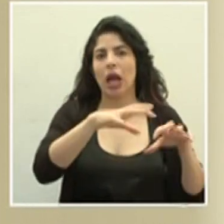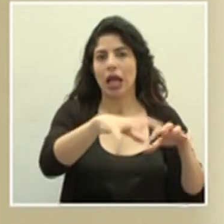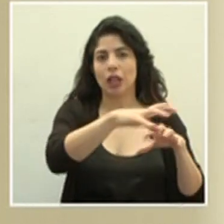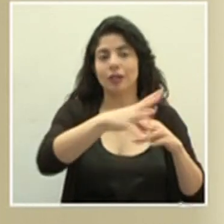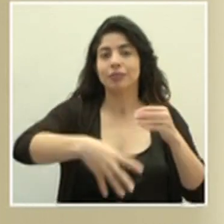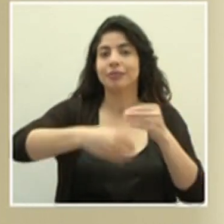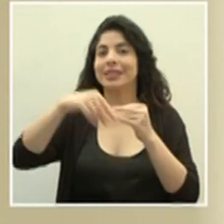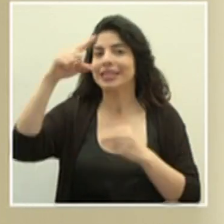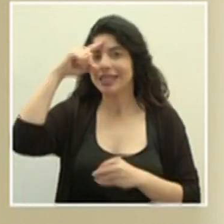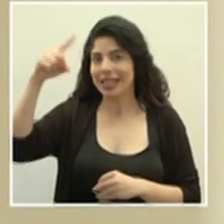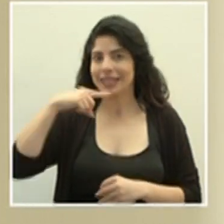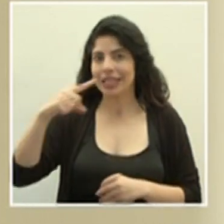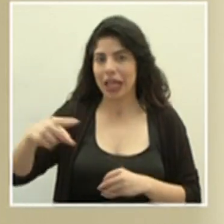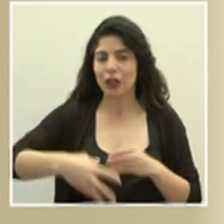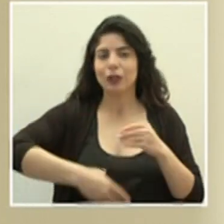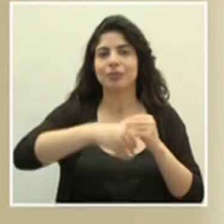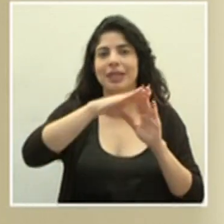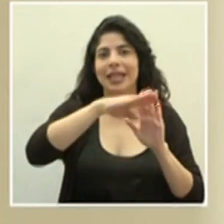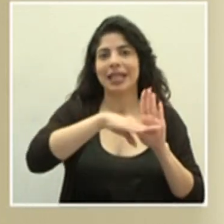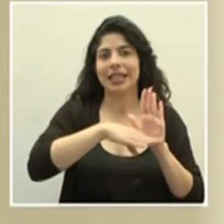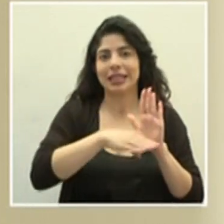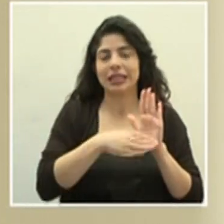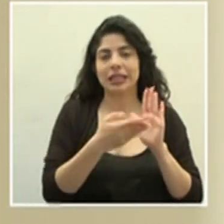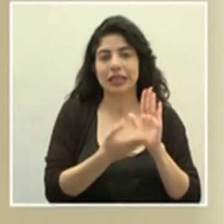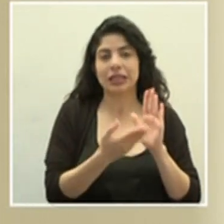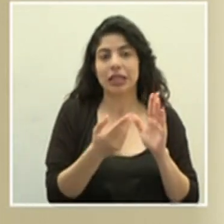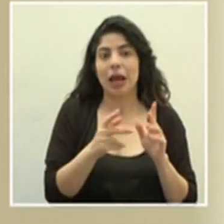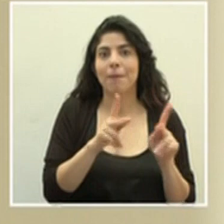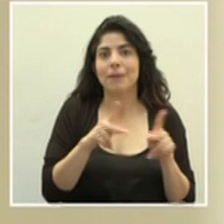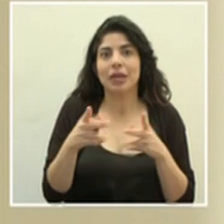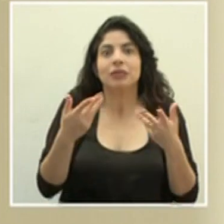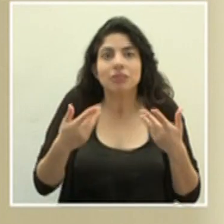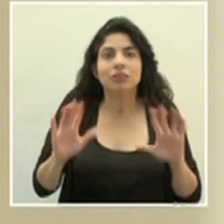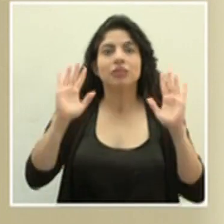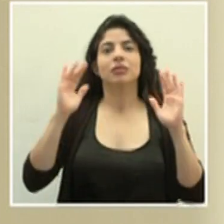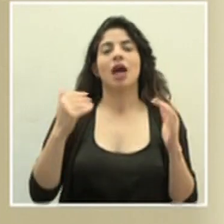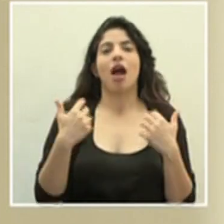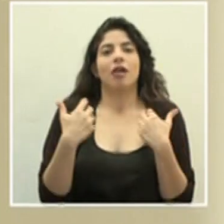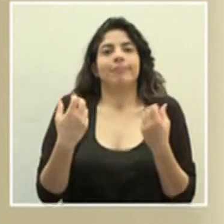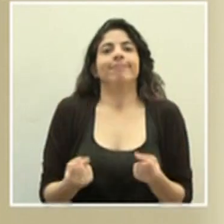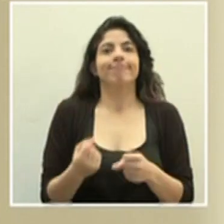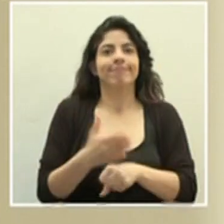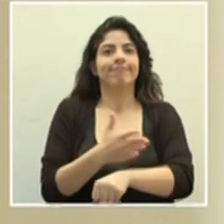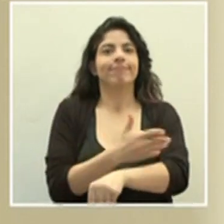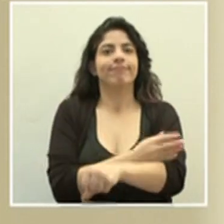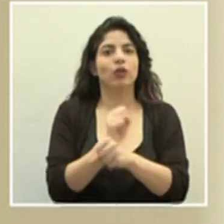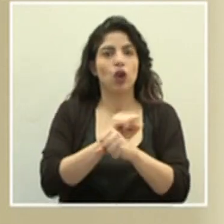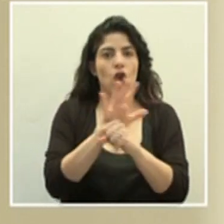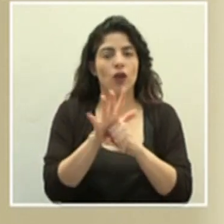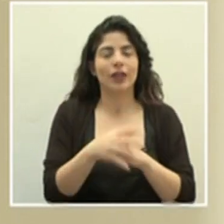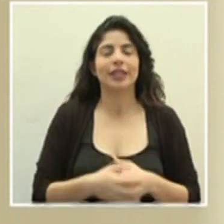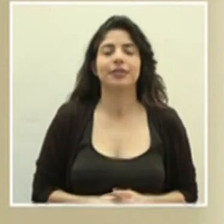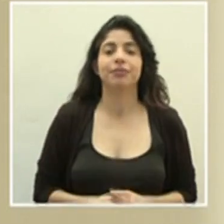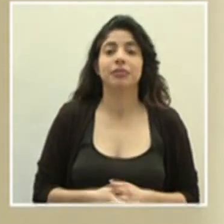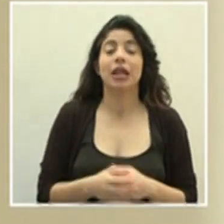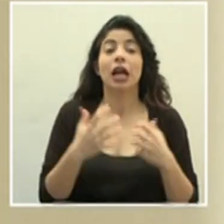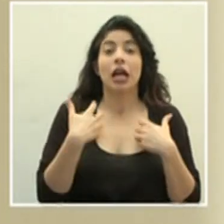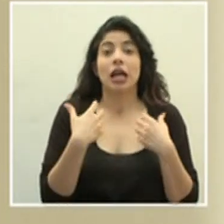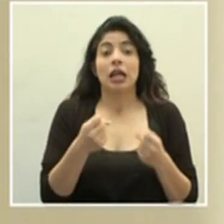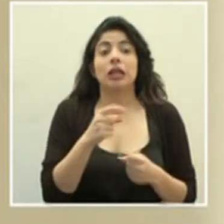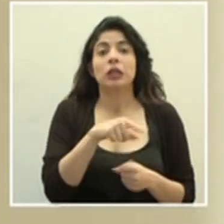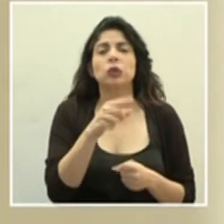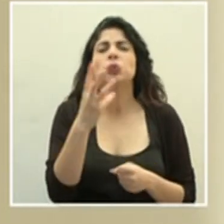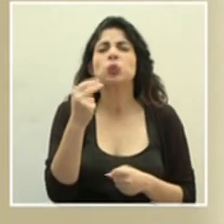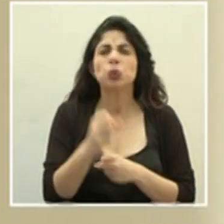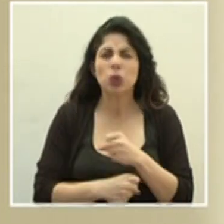suma Zarcero a la lista de los cantones con casos que han reportado recuperación por COVID-19. Los casos recuperados tienen